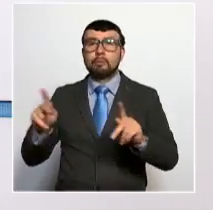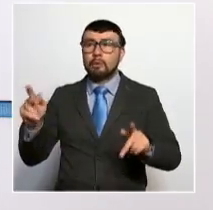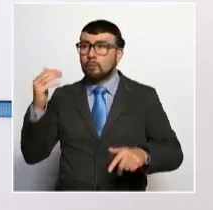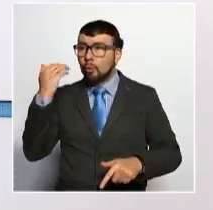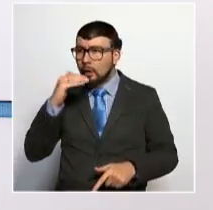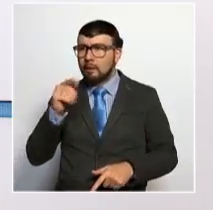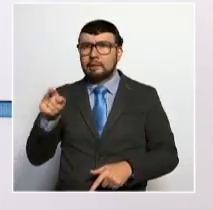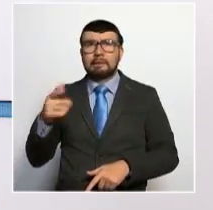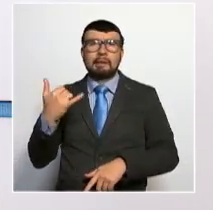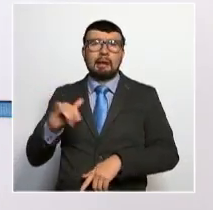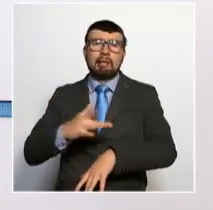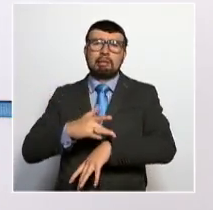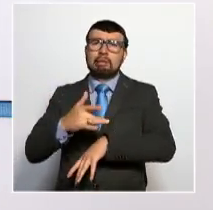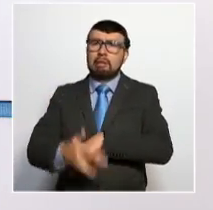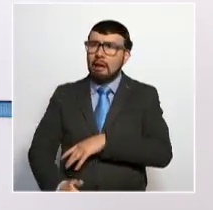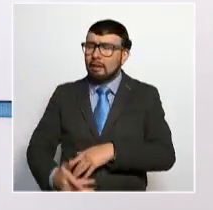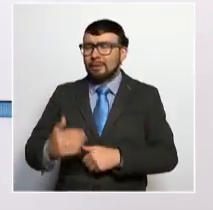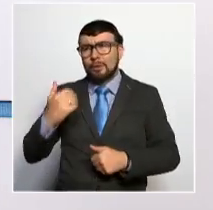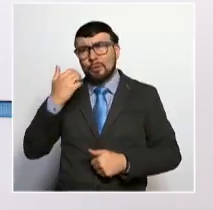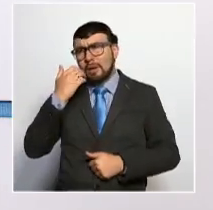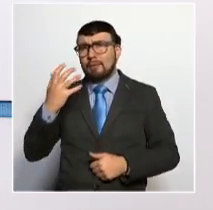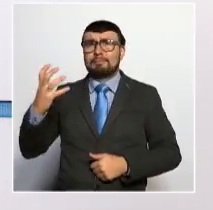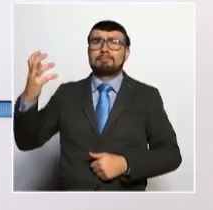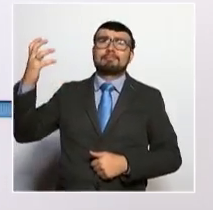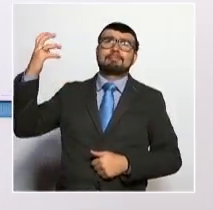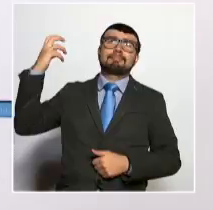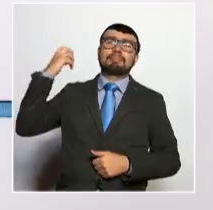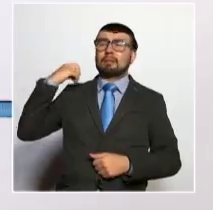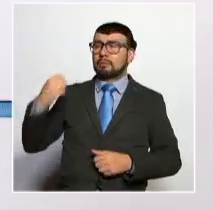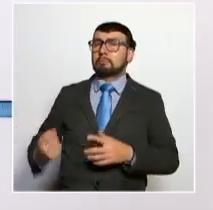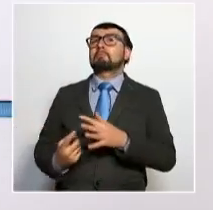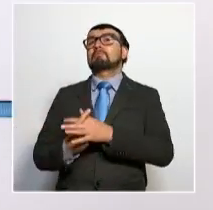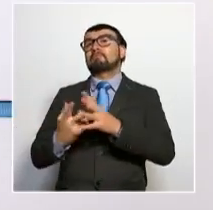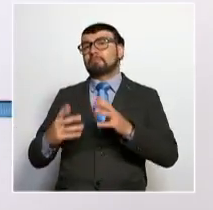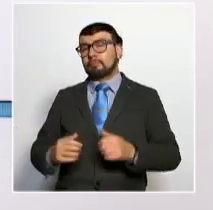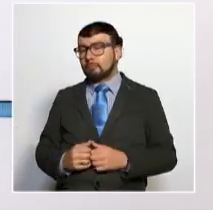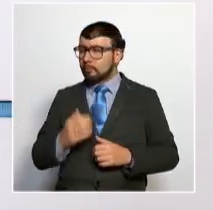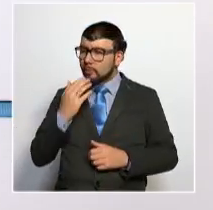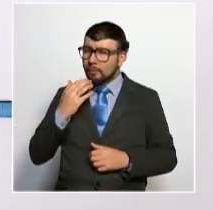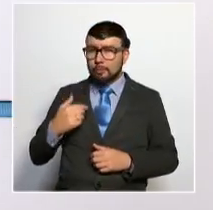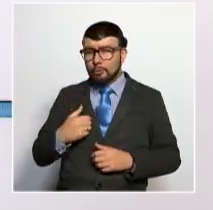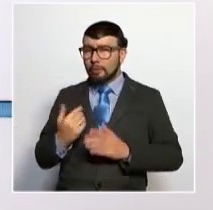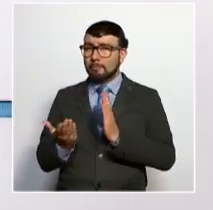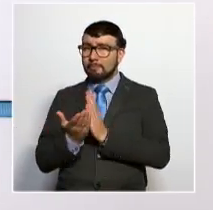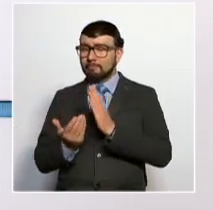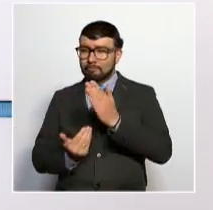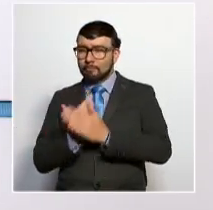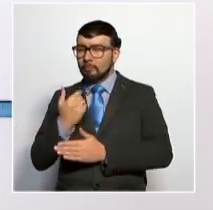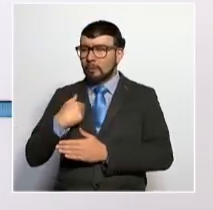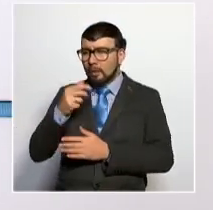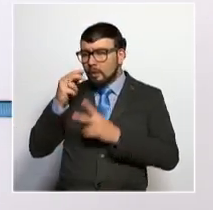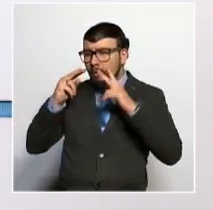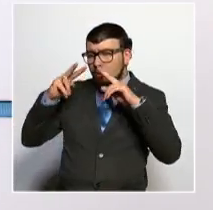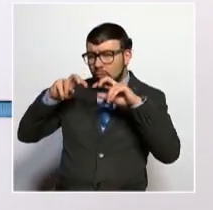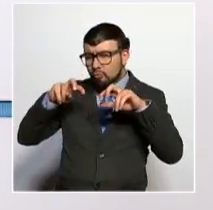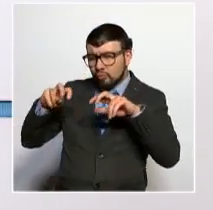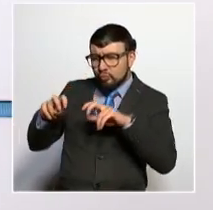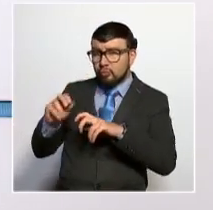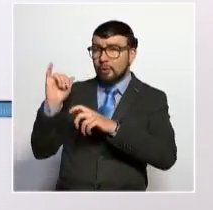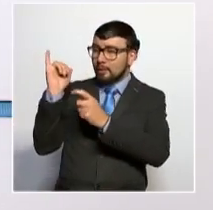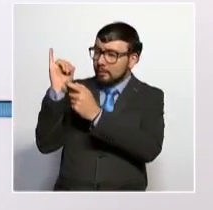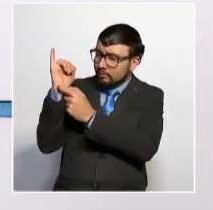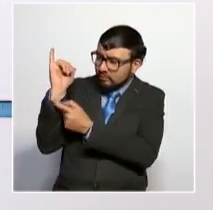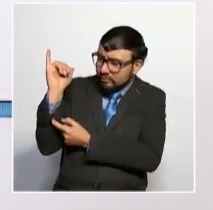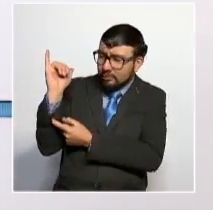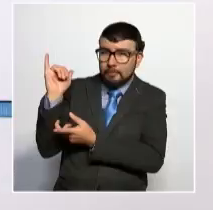Inicialmente, cuando yo termino medicina general, empiezo a trabajar en un programa de detección de cuello uterino y empezamos a ver cómo en el comité de